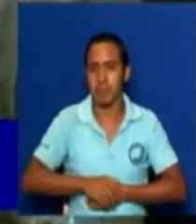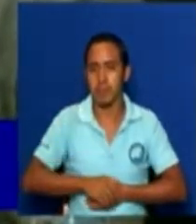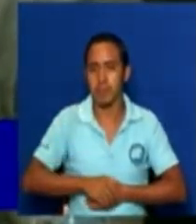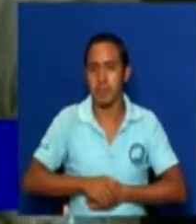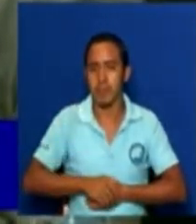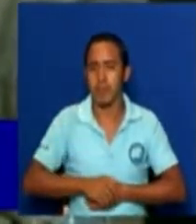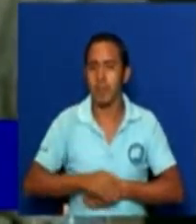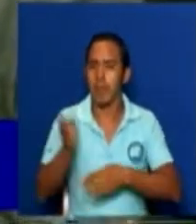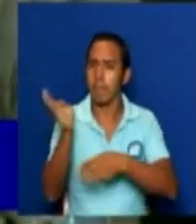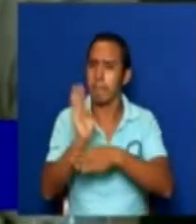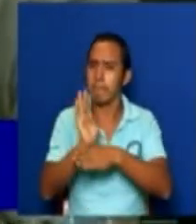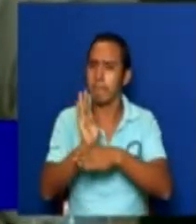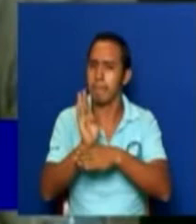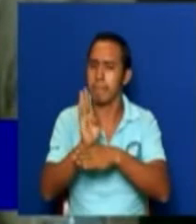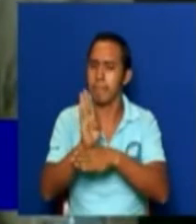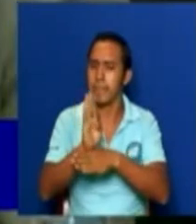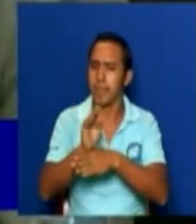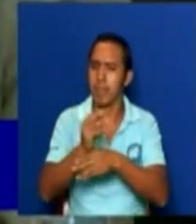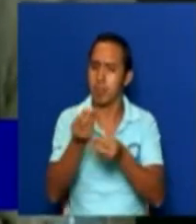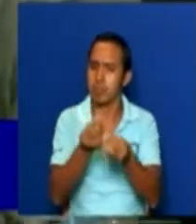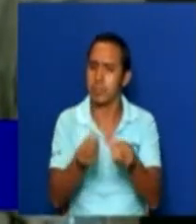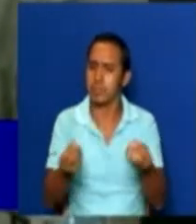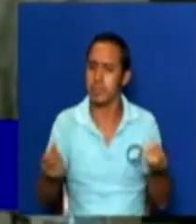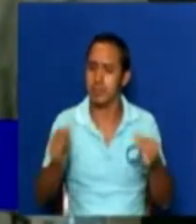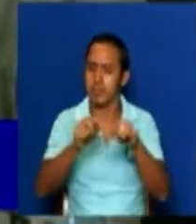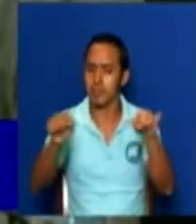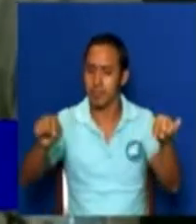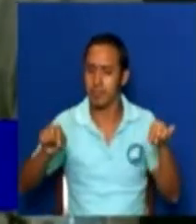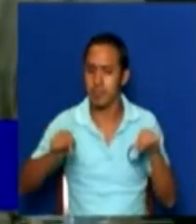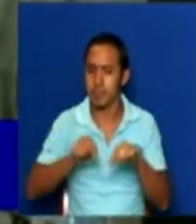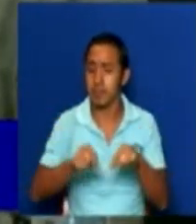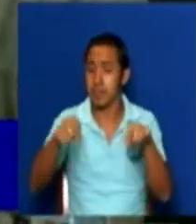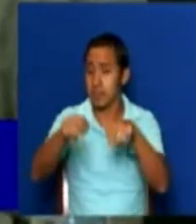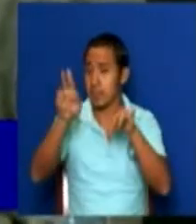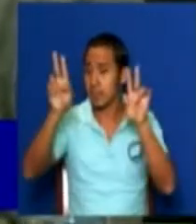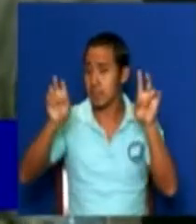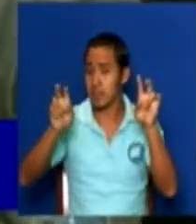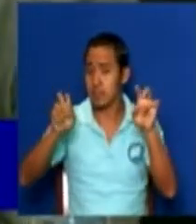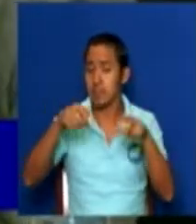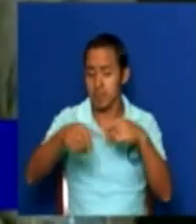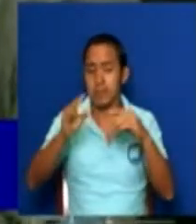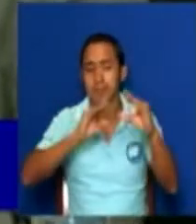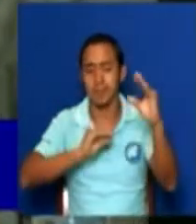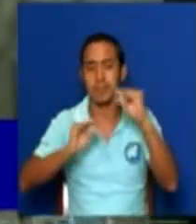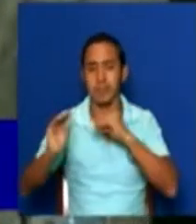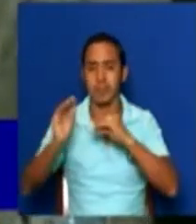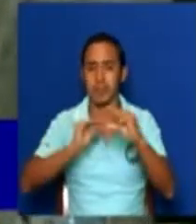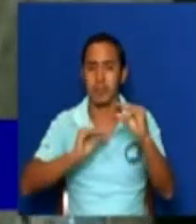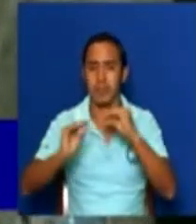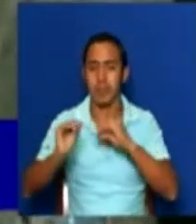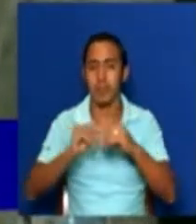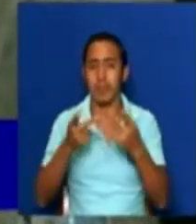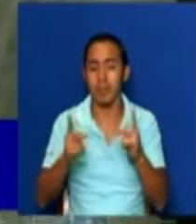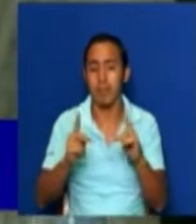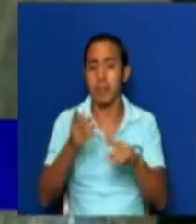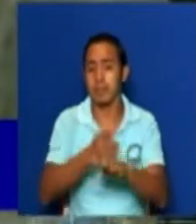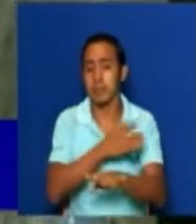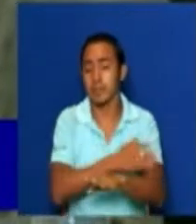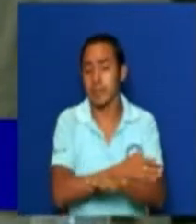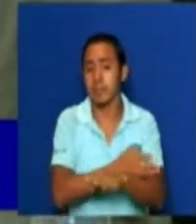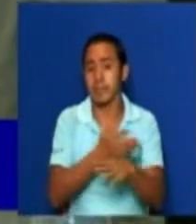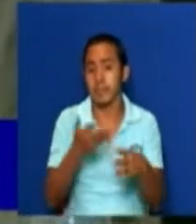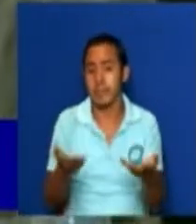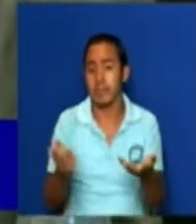el banco de tierras a la mujer rural, eso es un tema que se está discutiendo, pero como lo mencioné